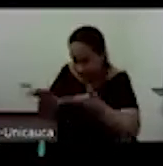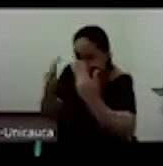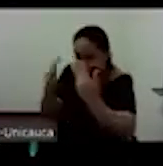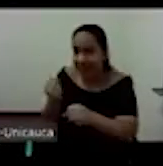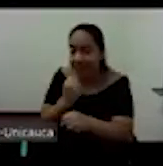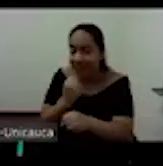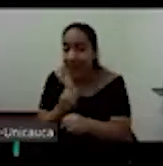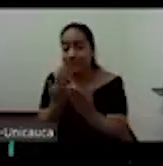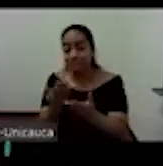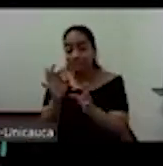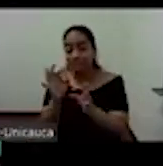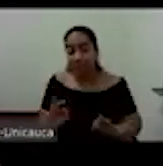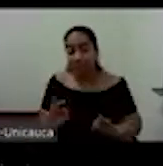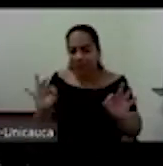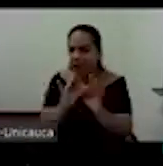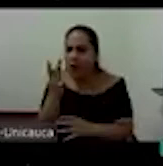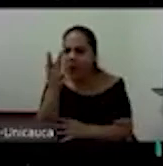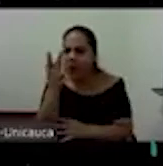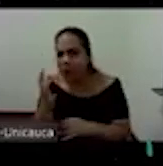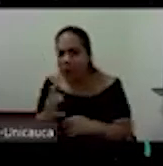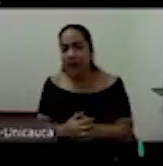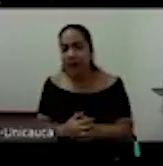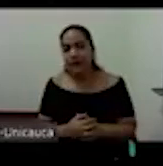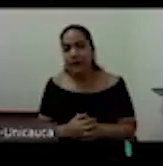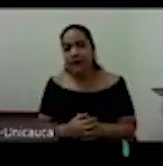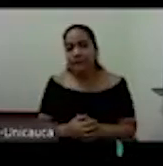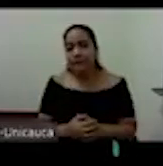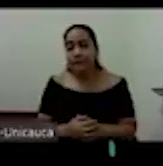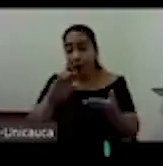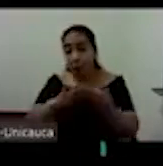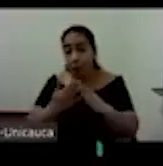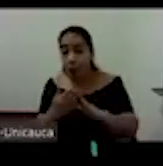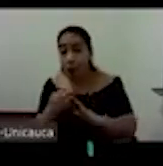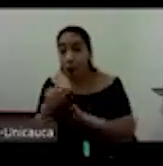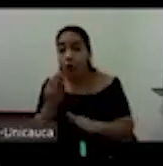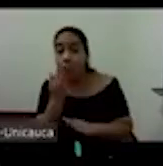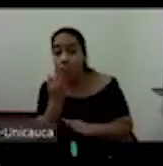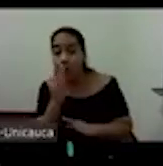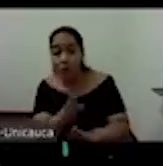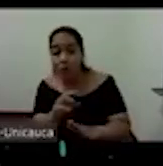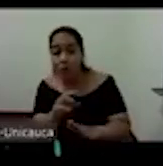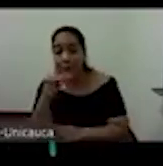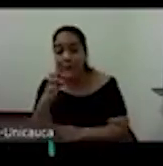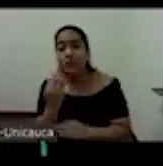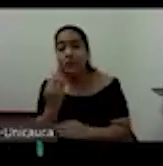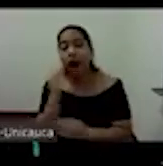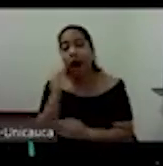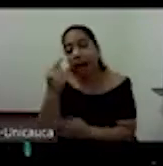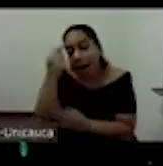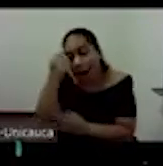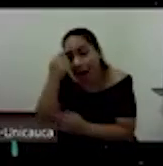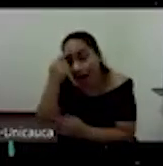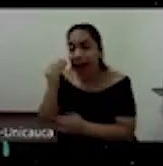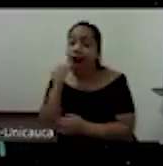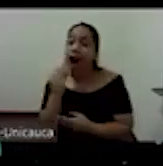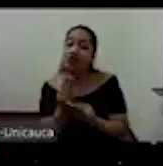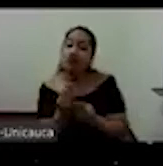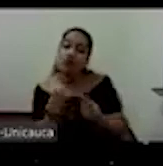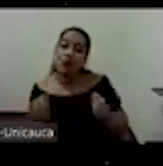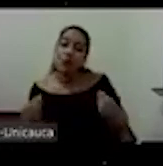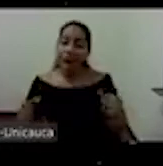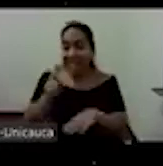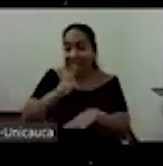tarea, porque la comunidad mapuche considera que la mujer es suave y su delicadeza constitutiva